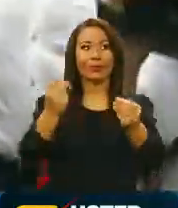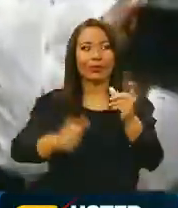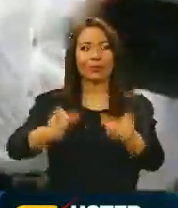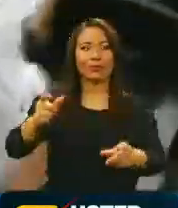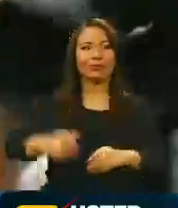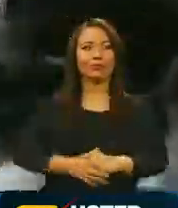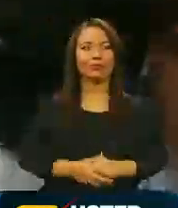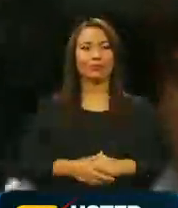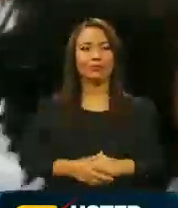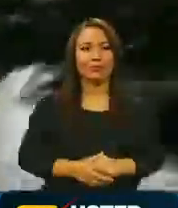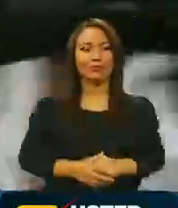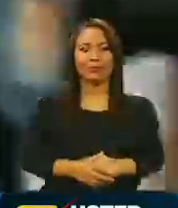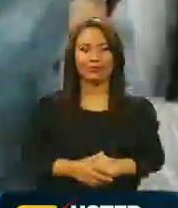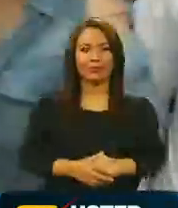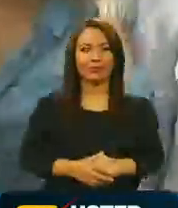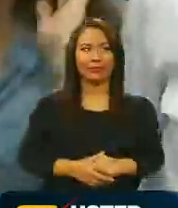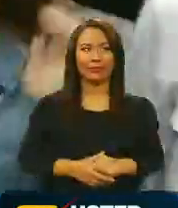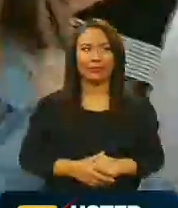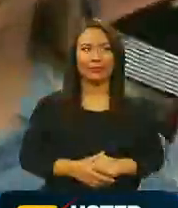Alcalde.